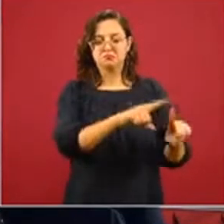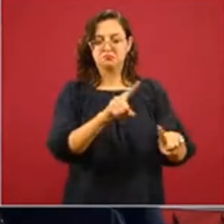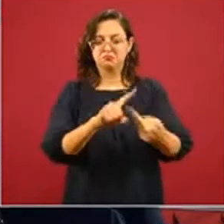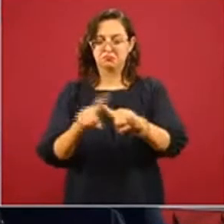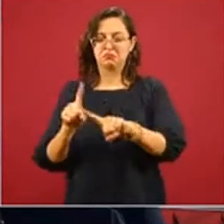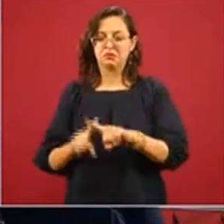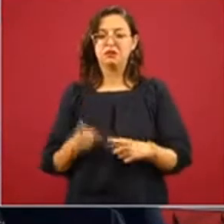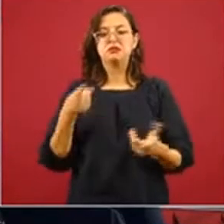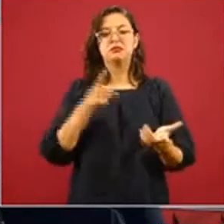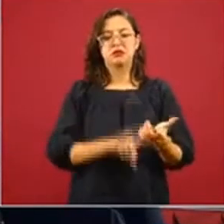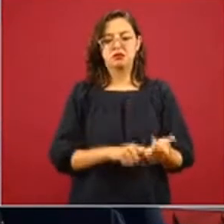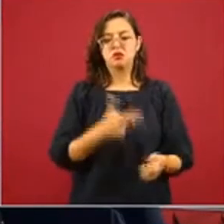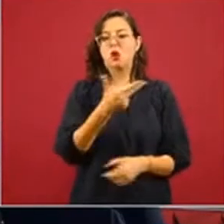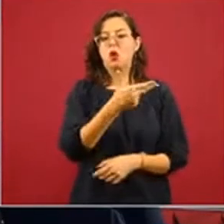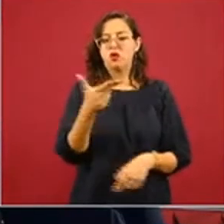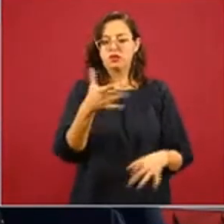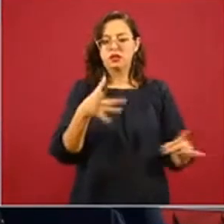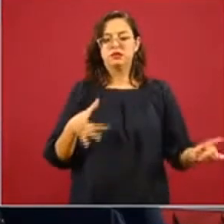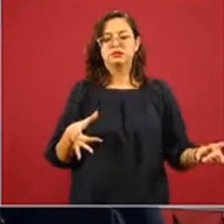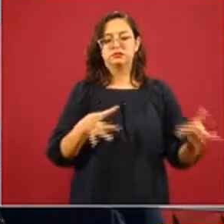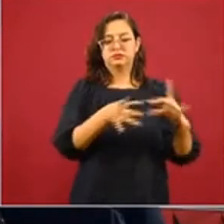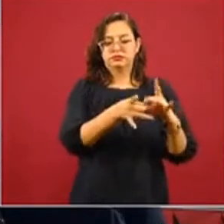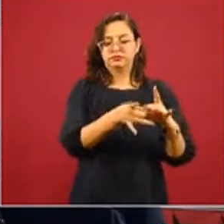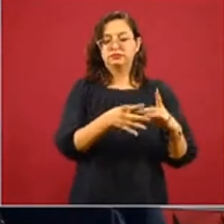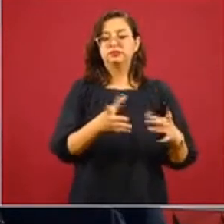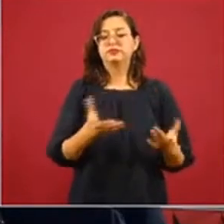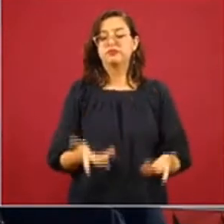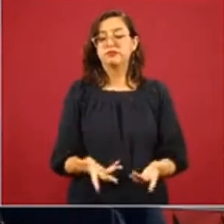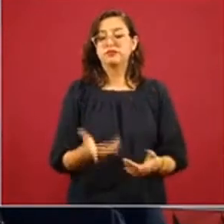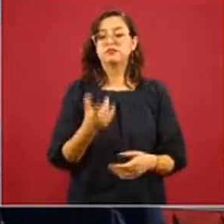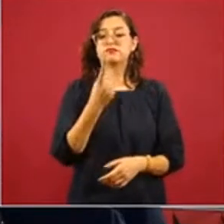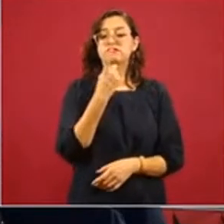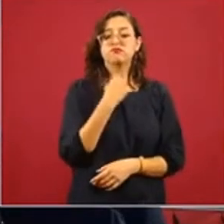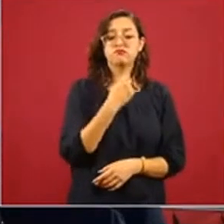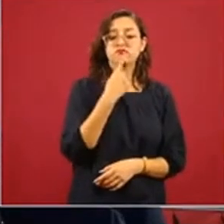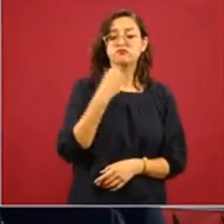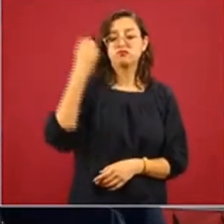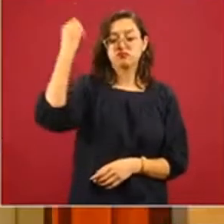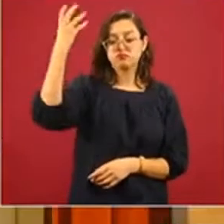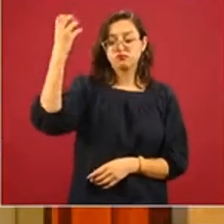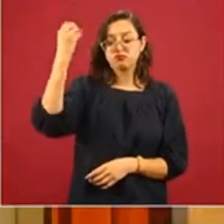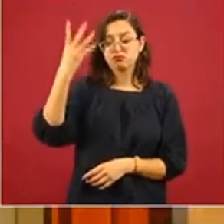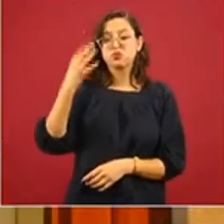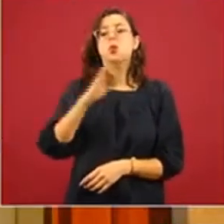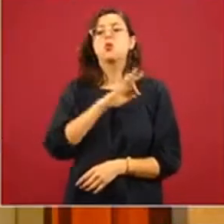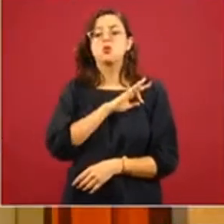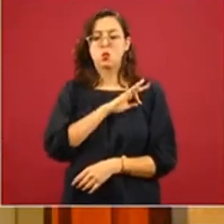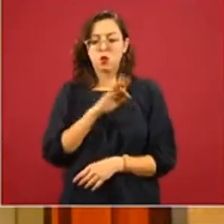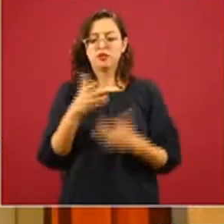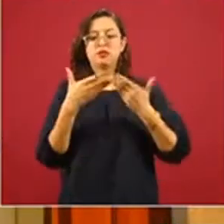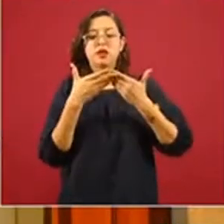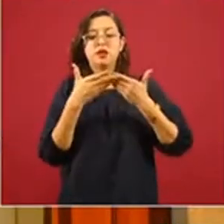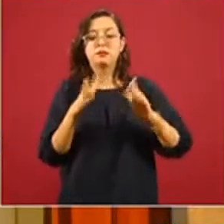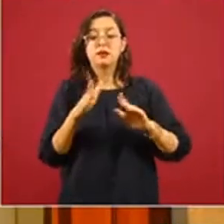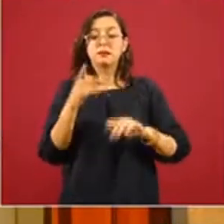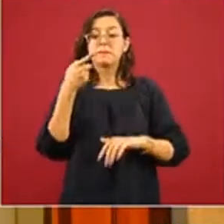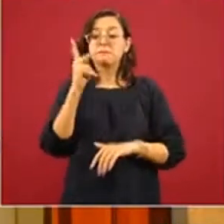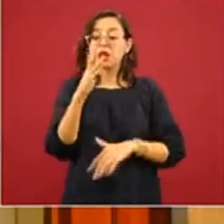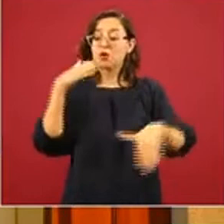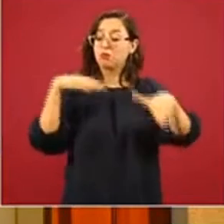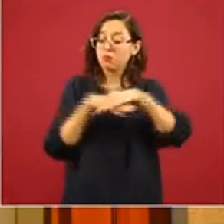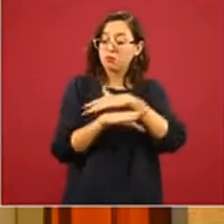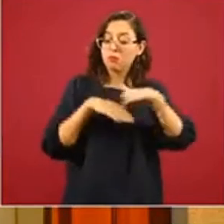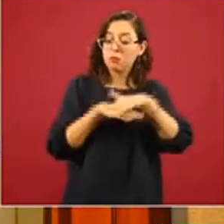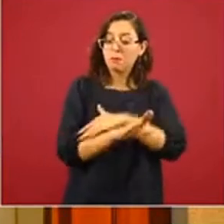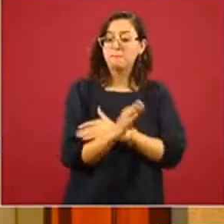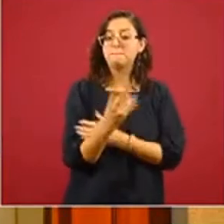que están ancladas a la actividad hotelera. Cuando estamos en rojo, se permite una ocupación de un